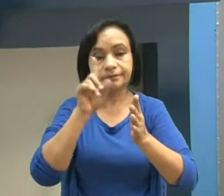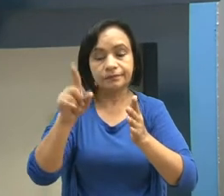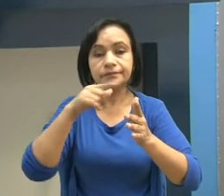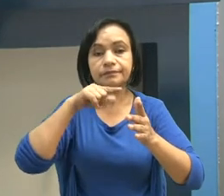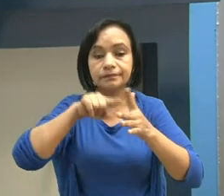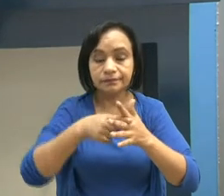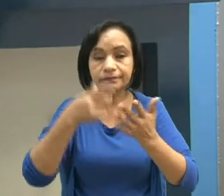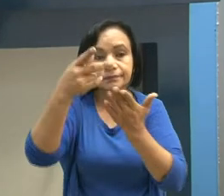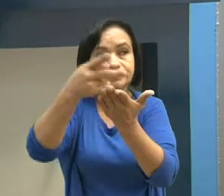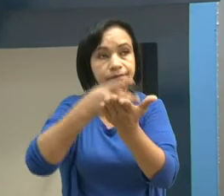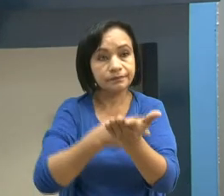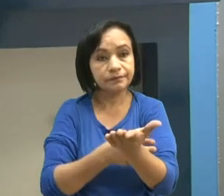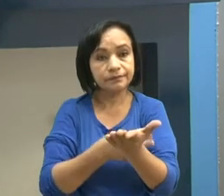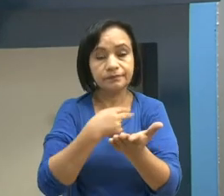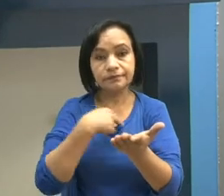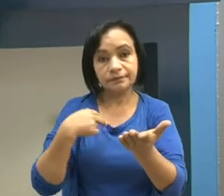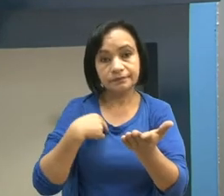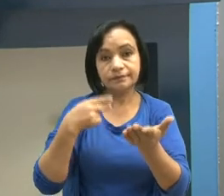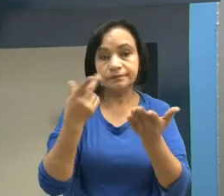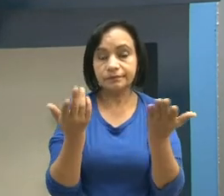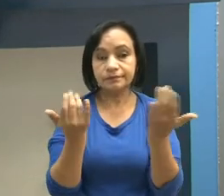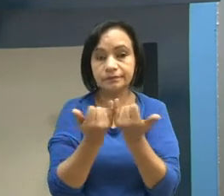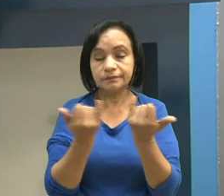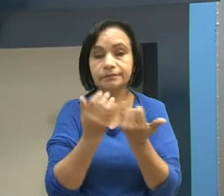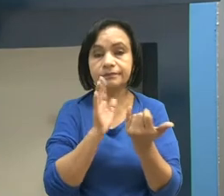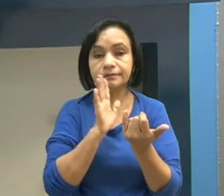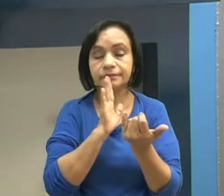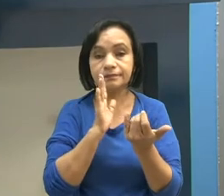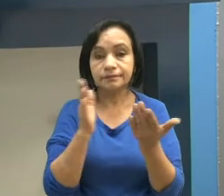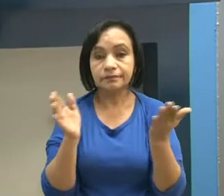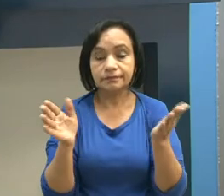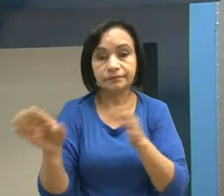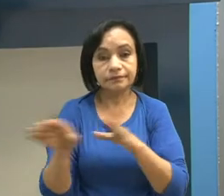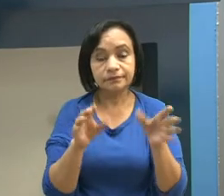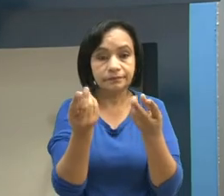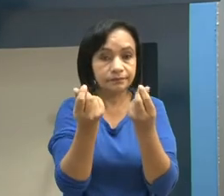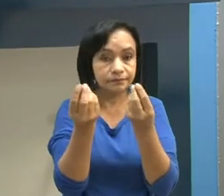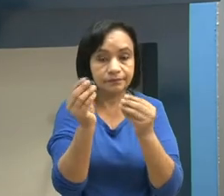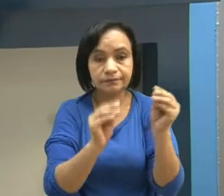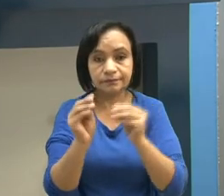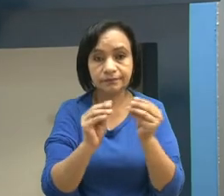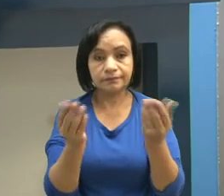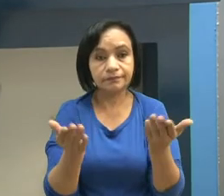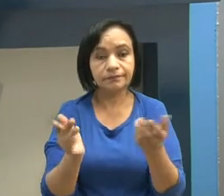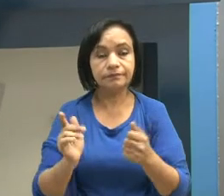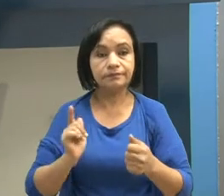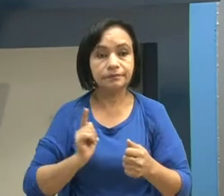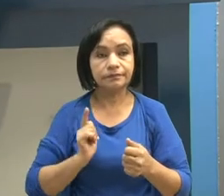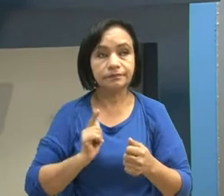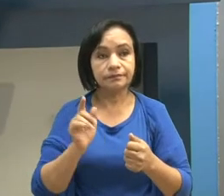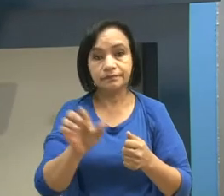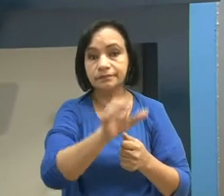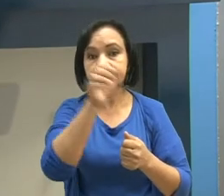Estos proyectos, además, Elmer, tienen una, que hablábamos de la dinamización de la economía, tienen una